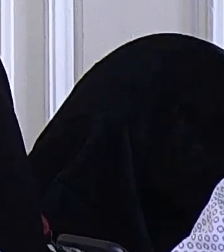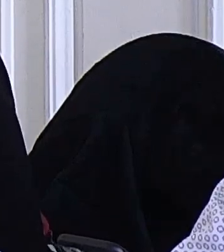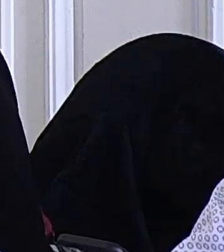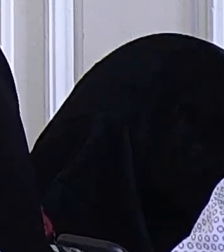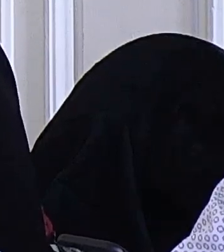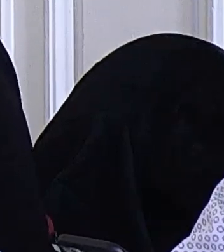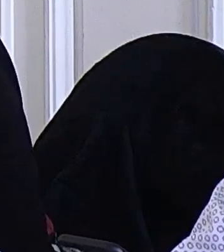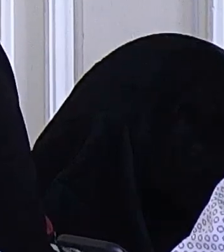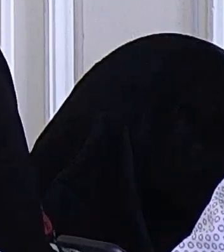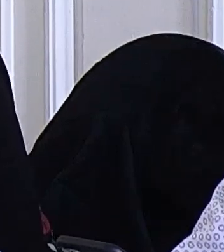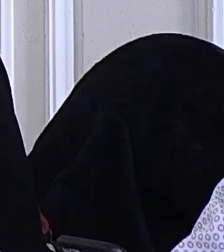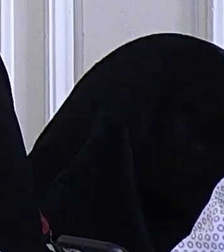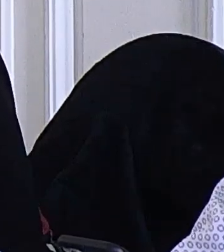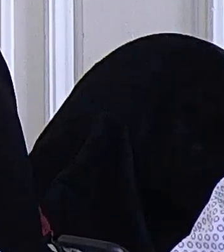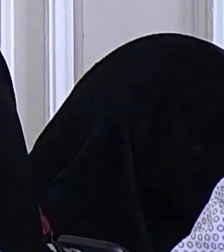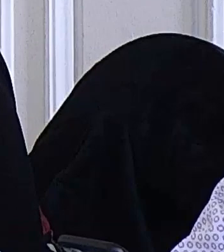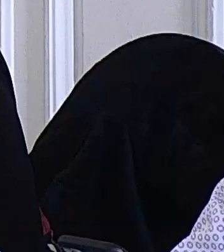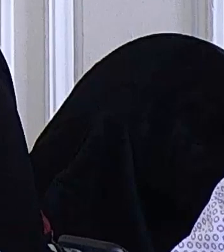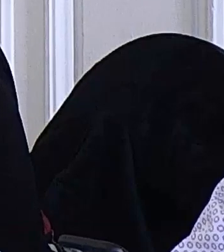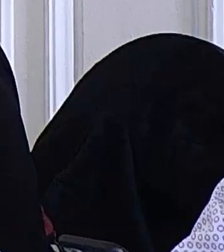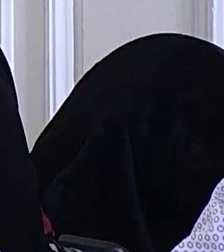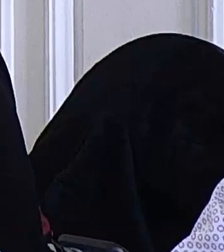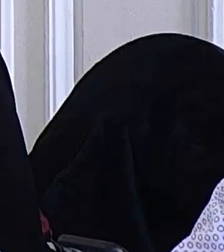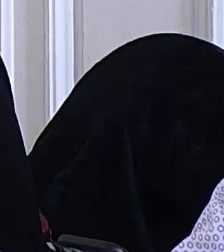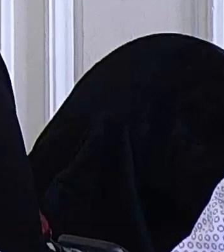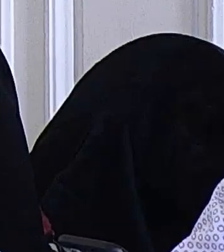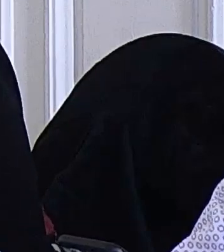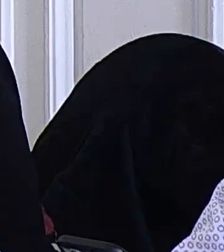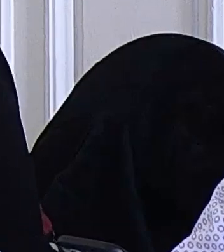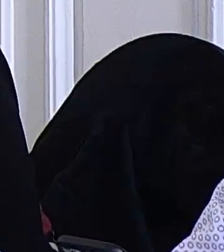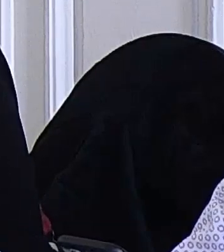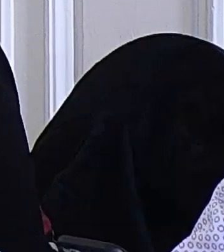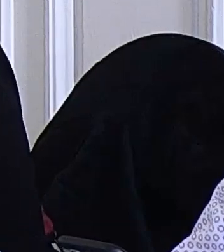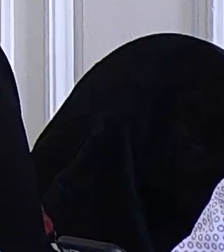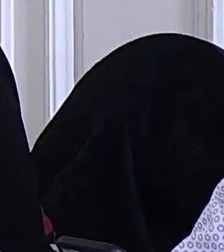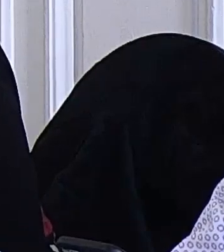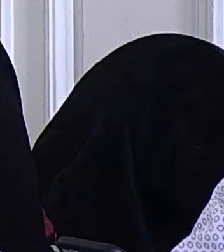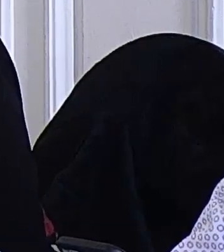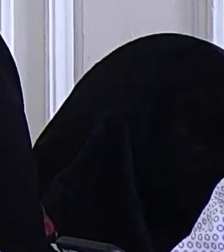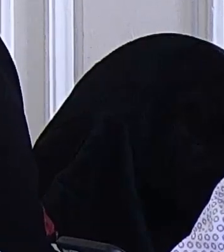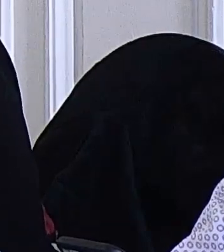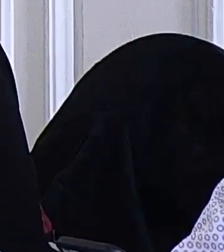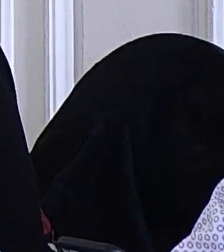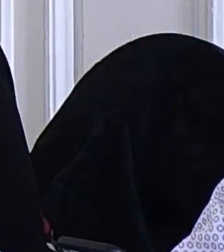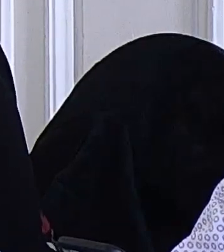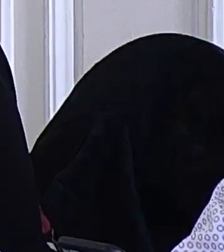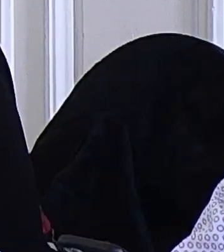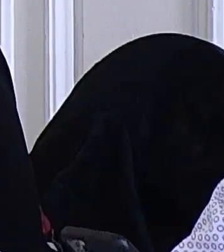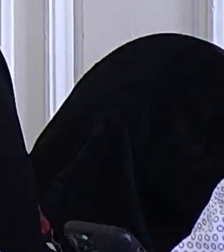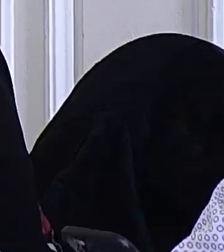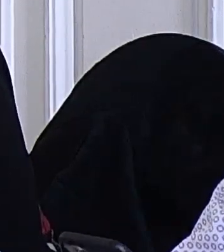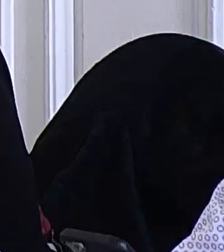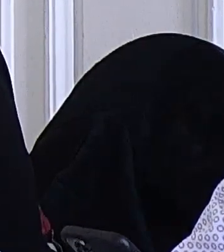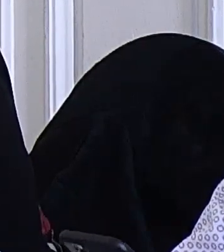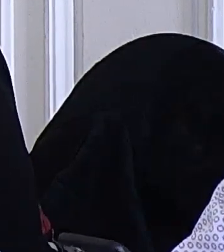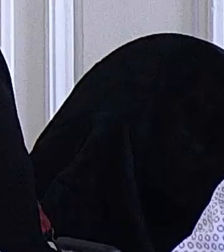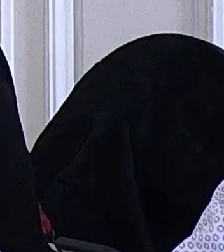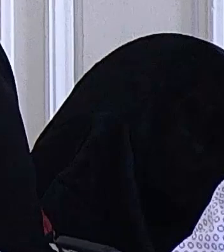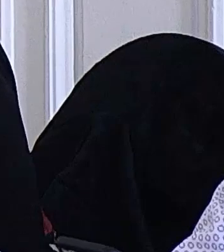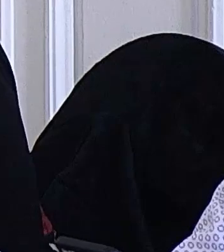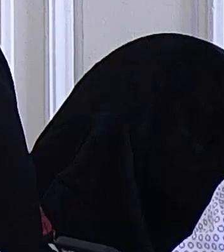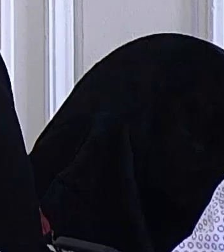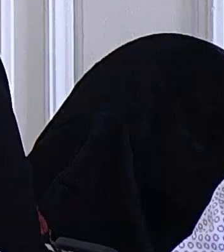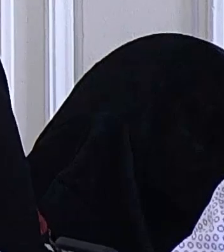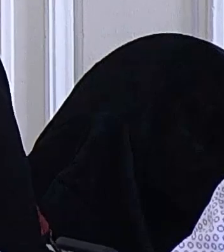una insurgencia contra la falsificación o la negación de lo que fue. Así, la historia como la